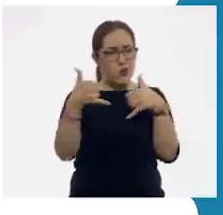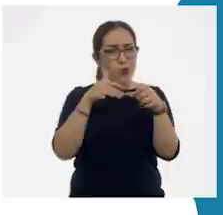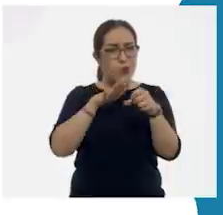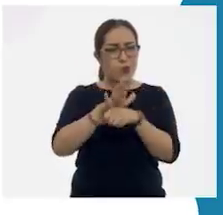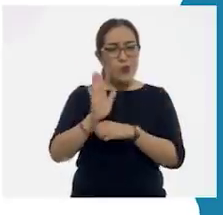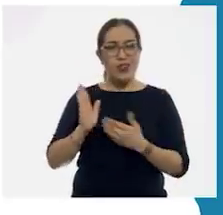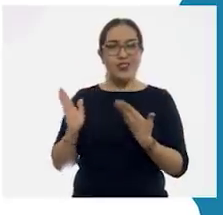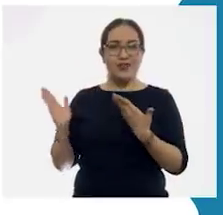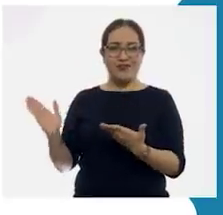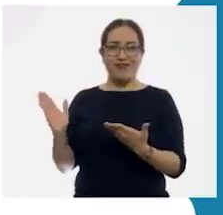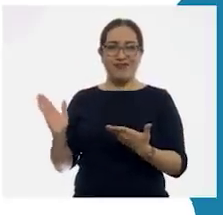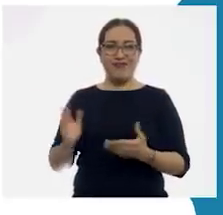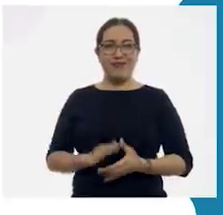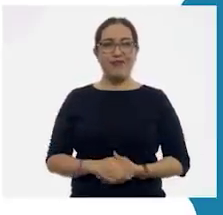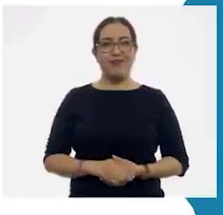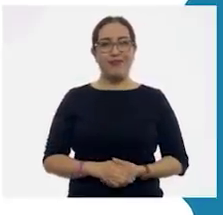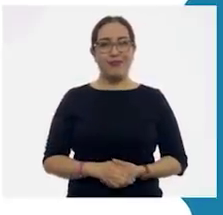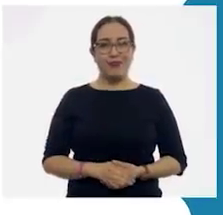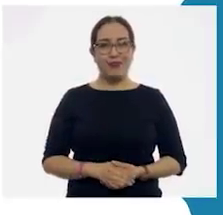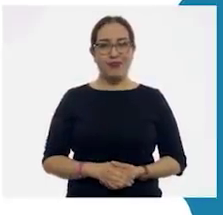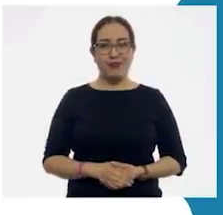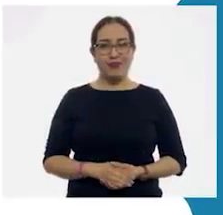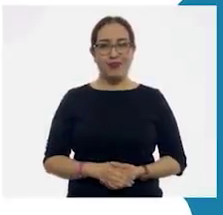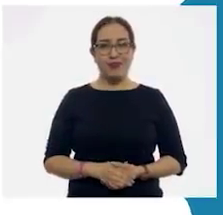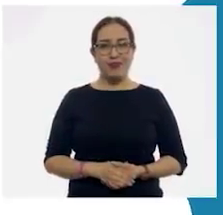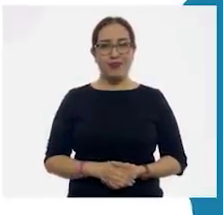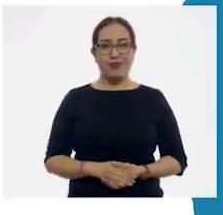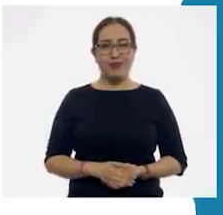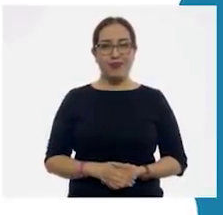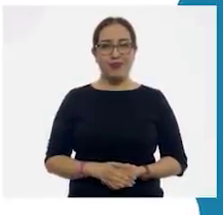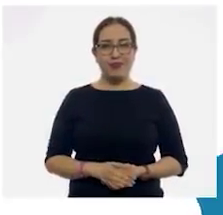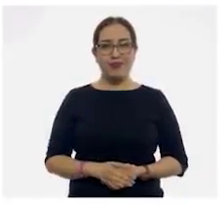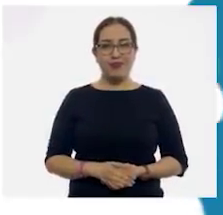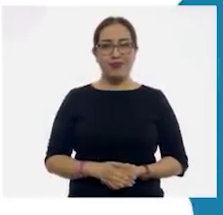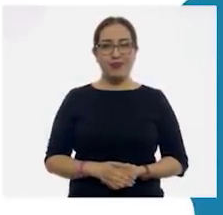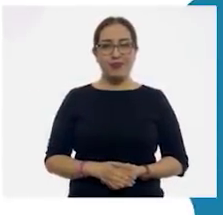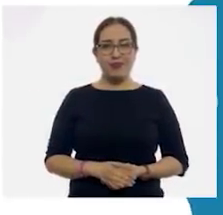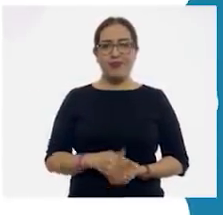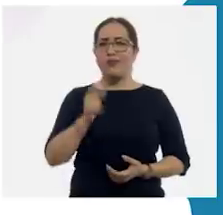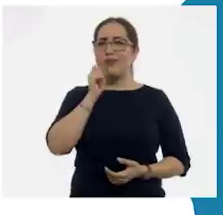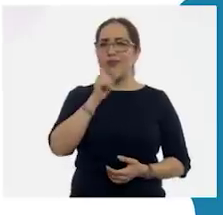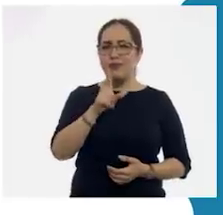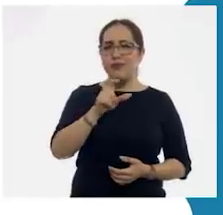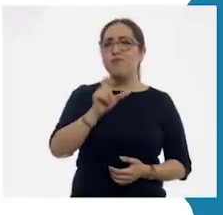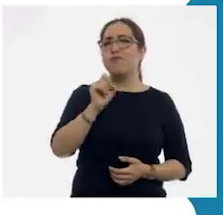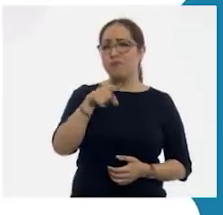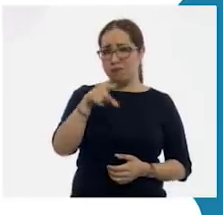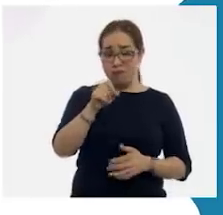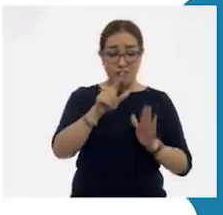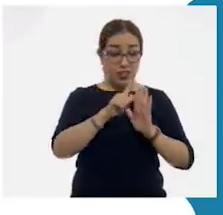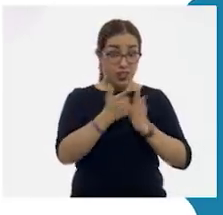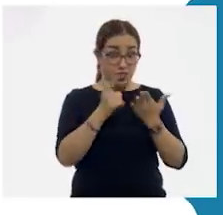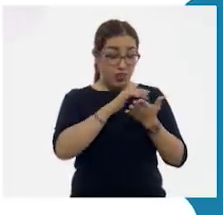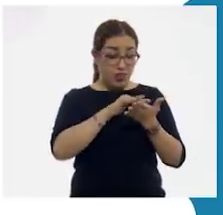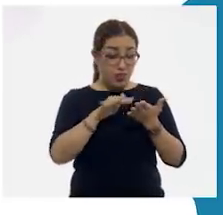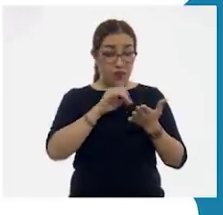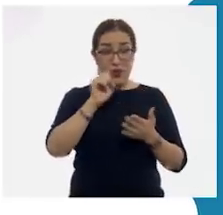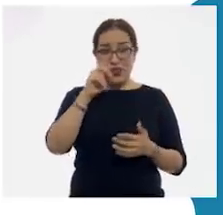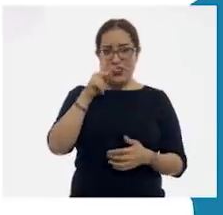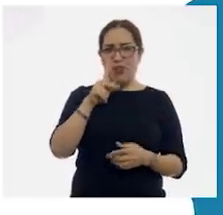55 41 72 04 13. También puedes encontrar los libros de texto en la